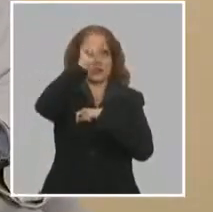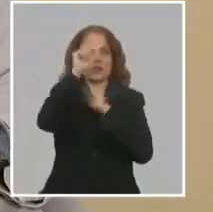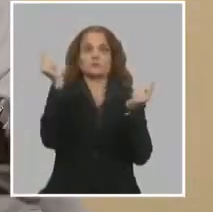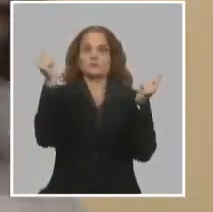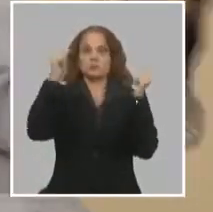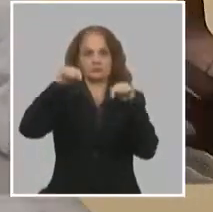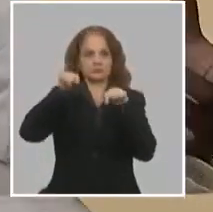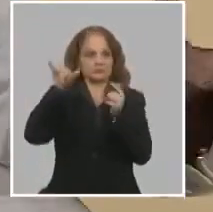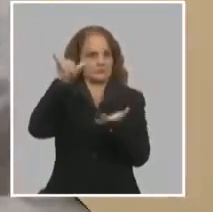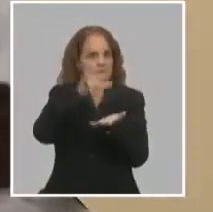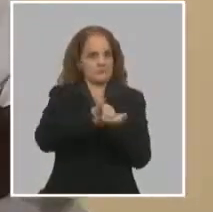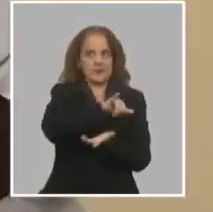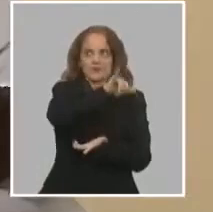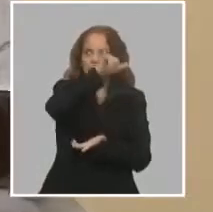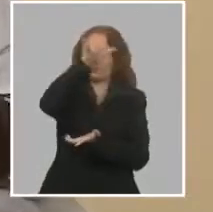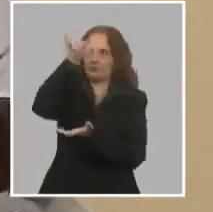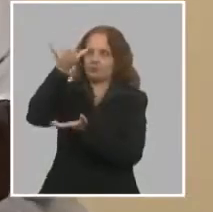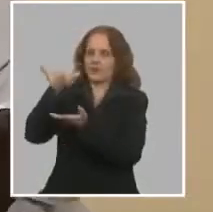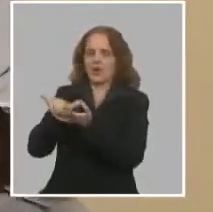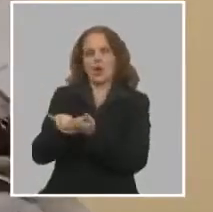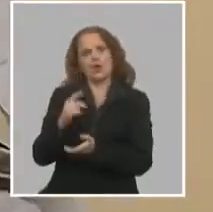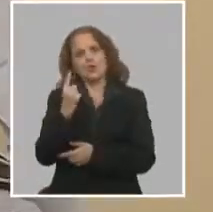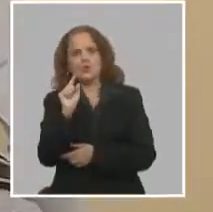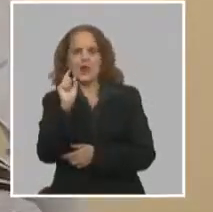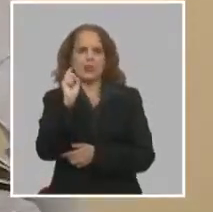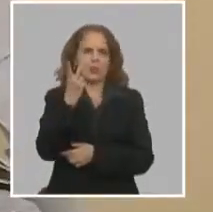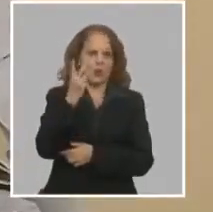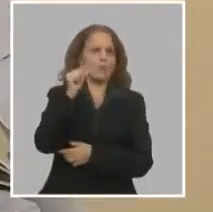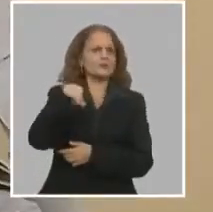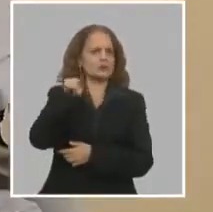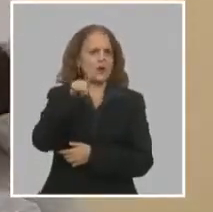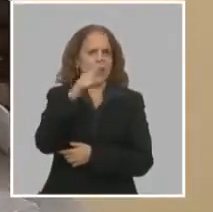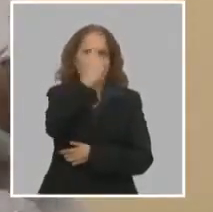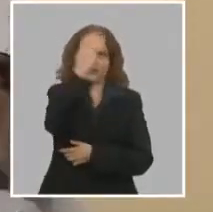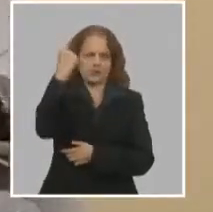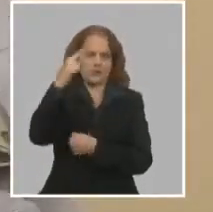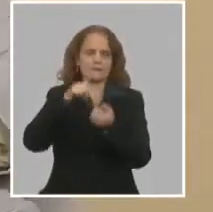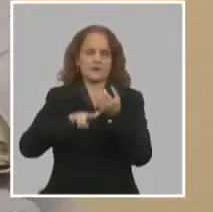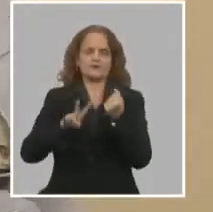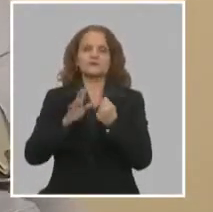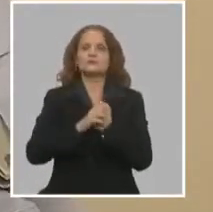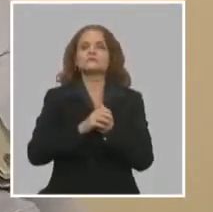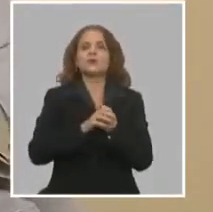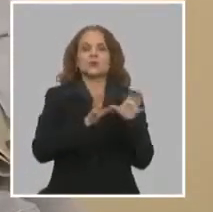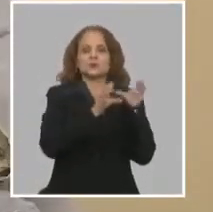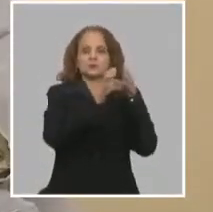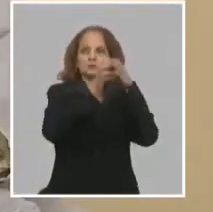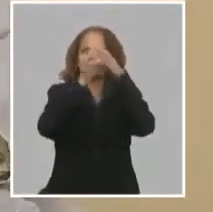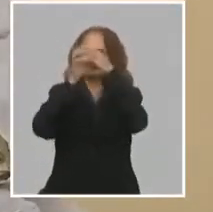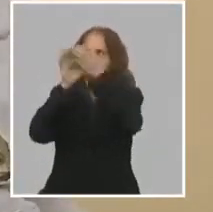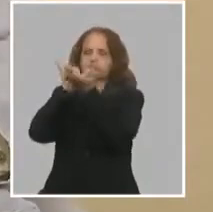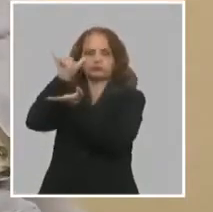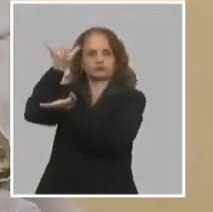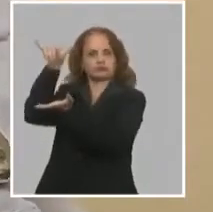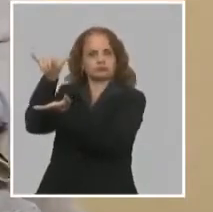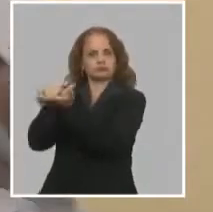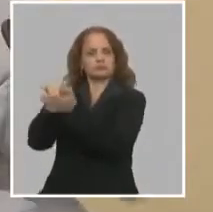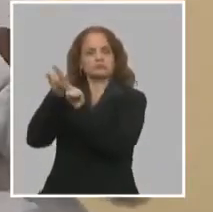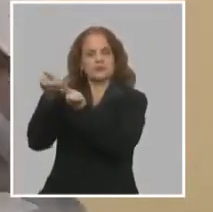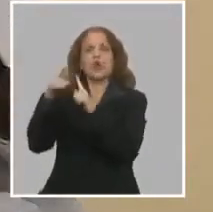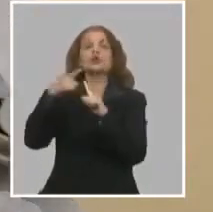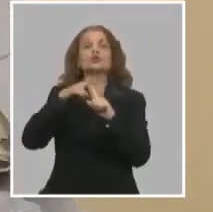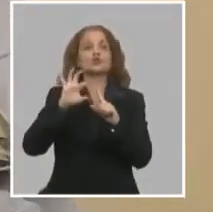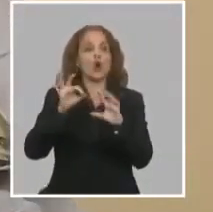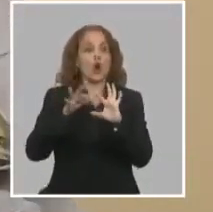representante. O dos representantes y la más que tenía era La Habana. Y bueno, y salimos para allá. ¿Qué podía